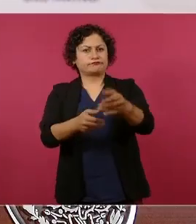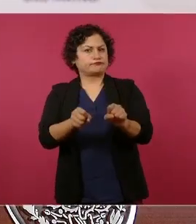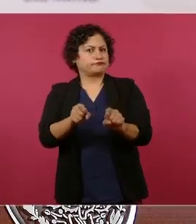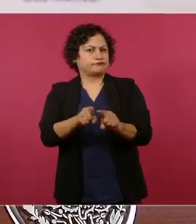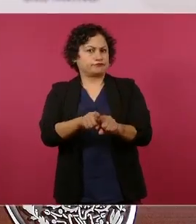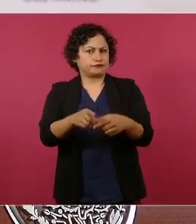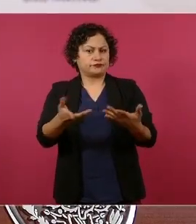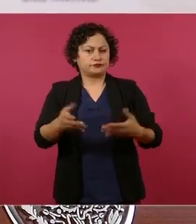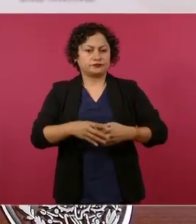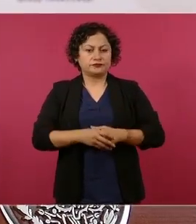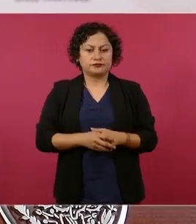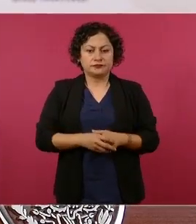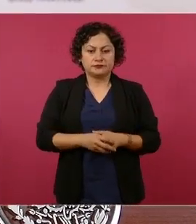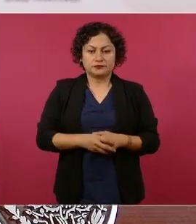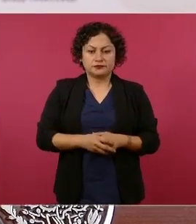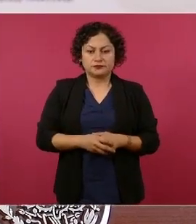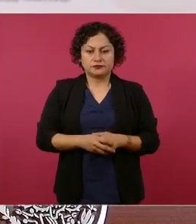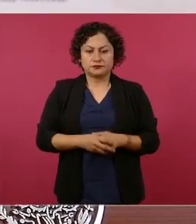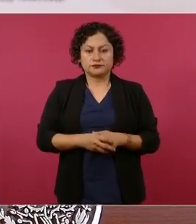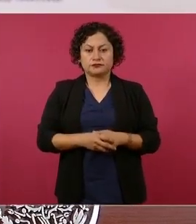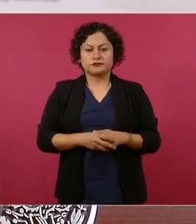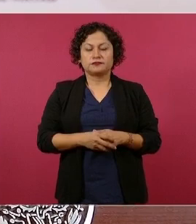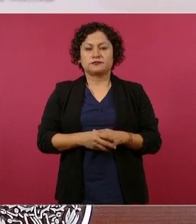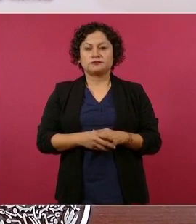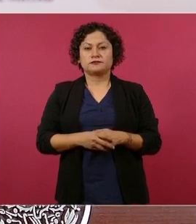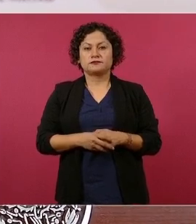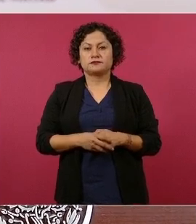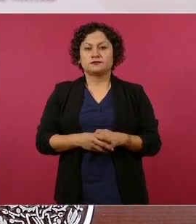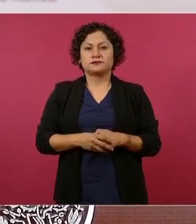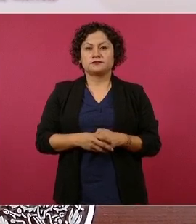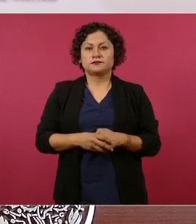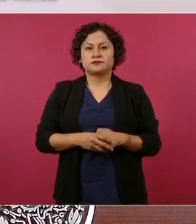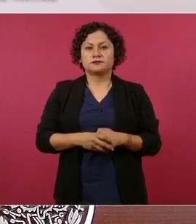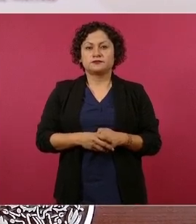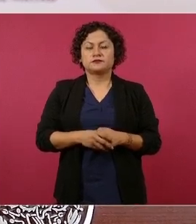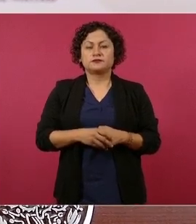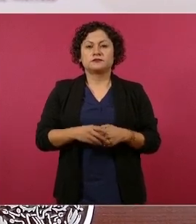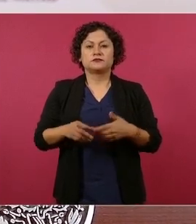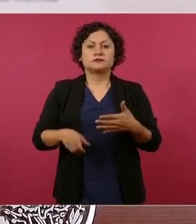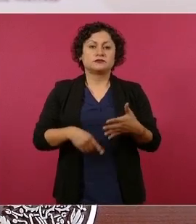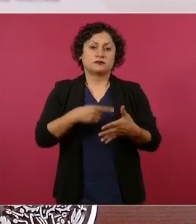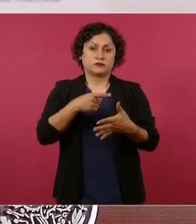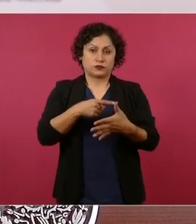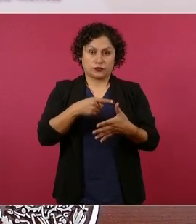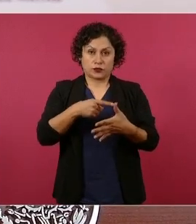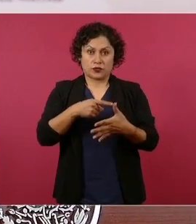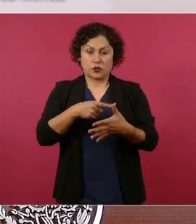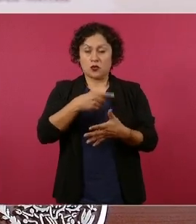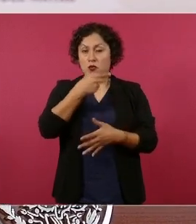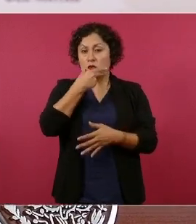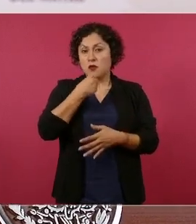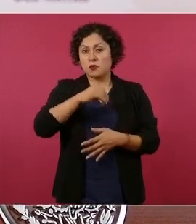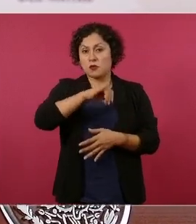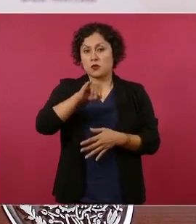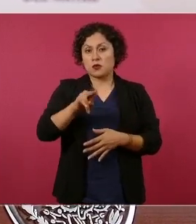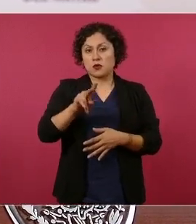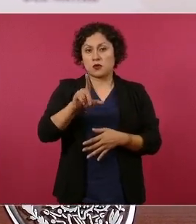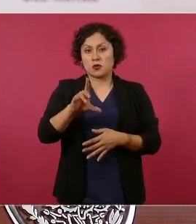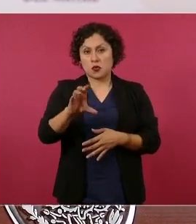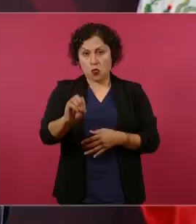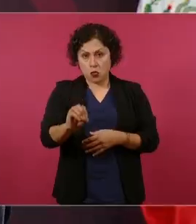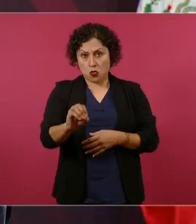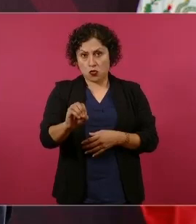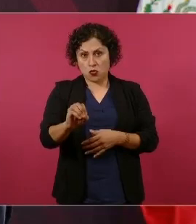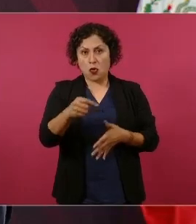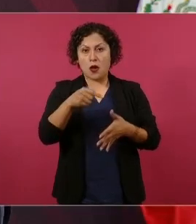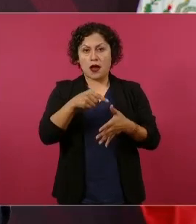Julio Verdaguer, el que está propuesto para secretario de